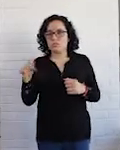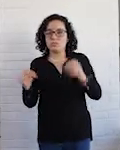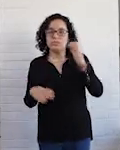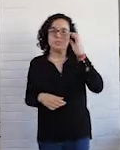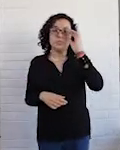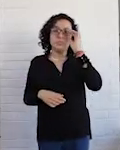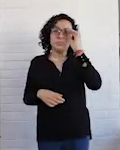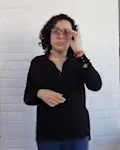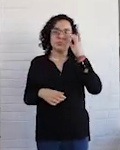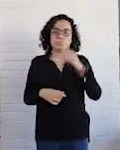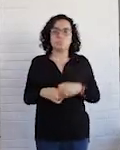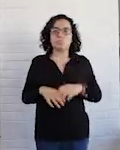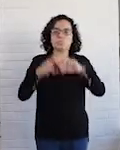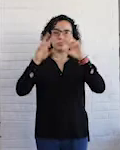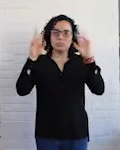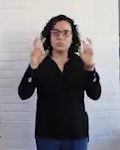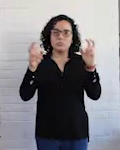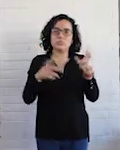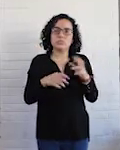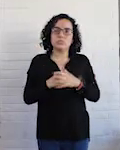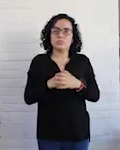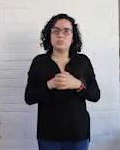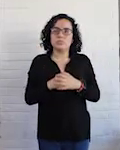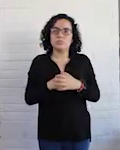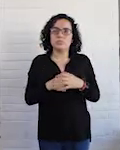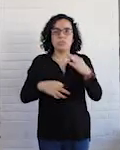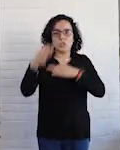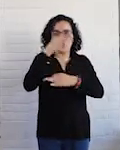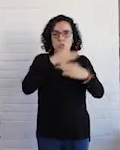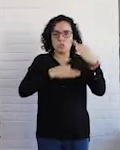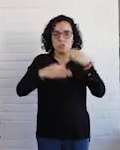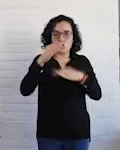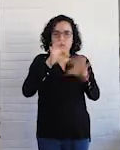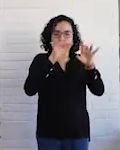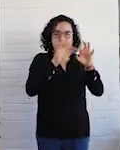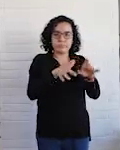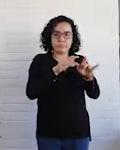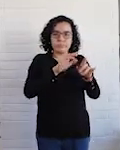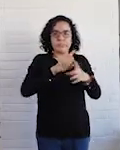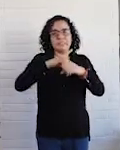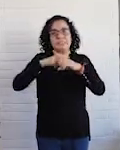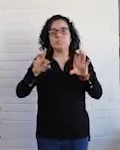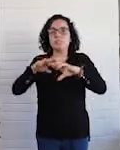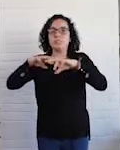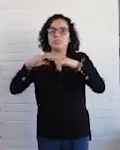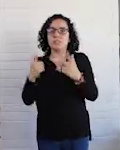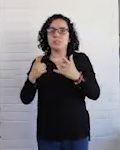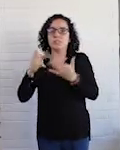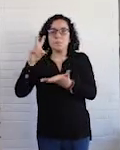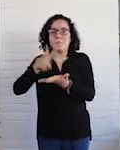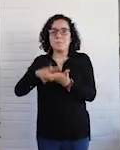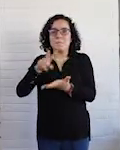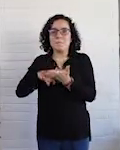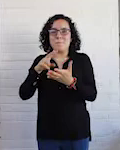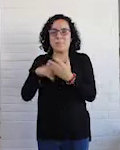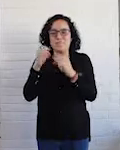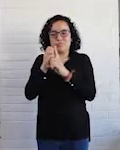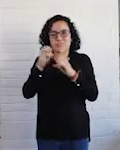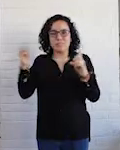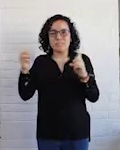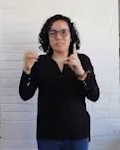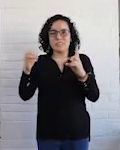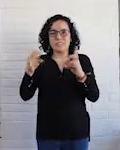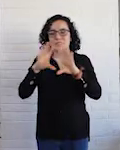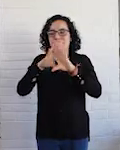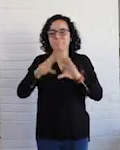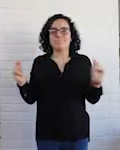una frase de Thomas Friedman que me parece muy interesante. Todo lo que se digitaliza descompone la cadena de valor y de creación. Se las dejo.